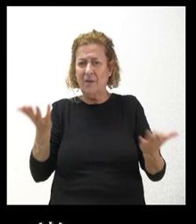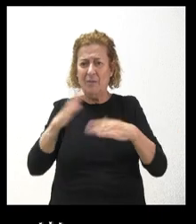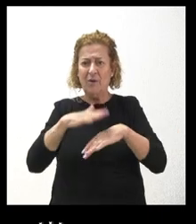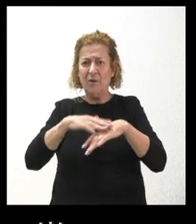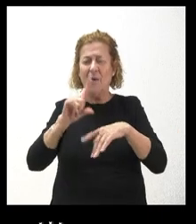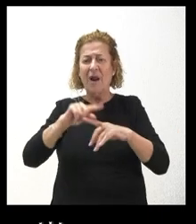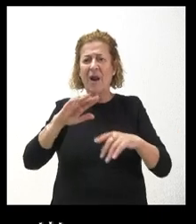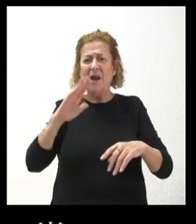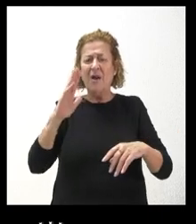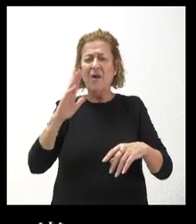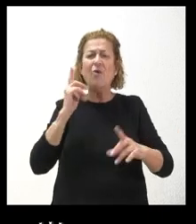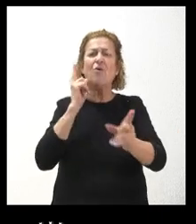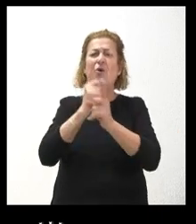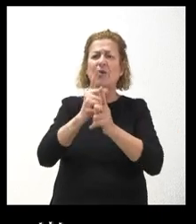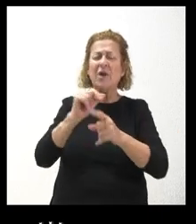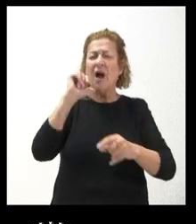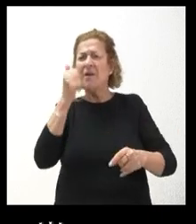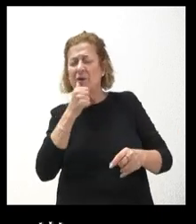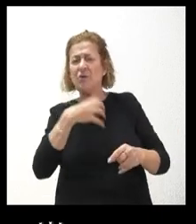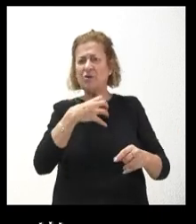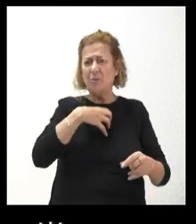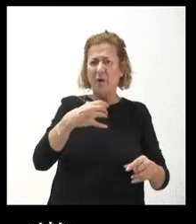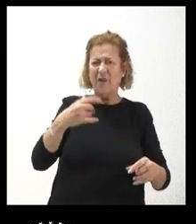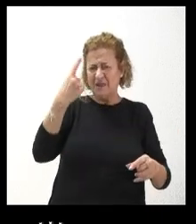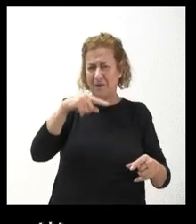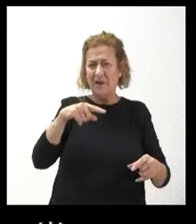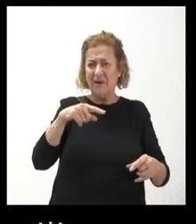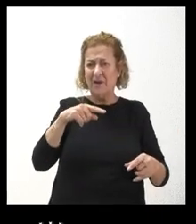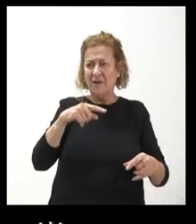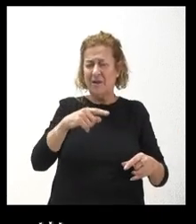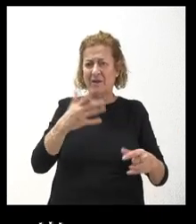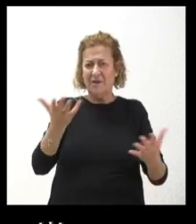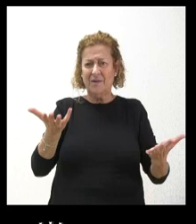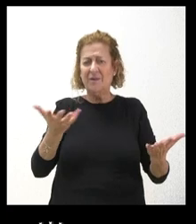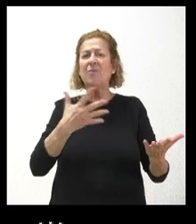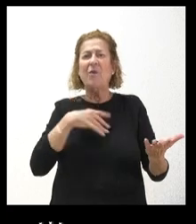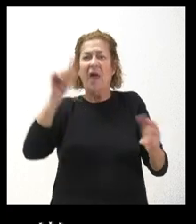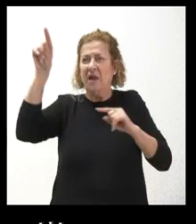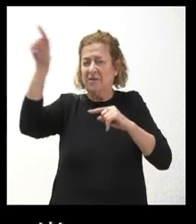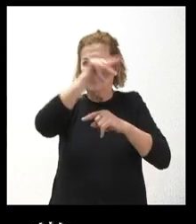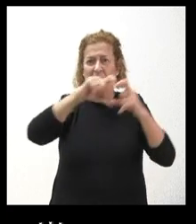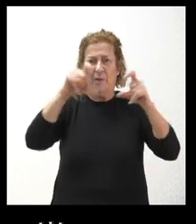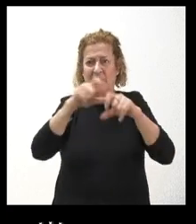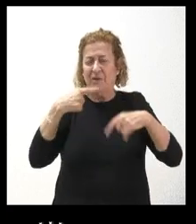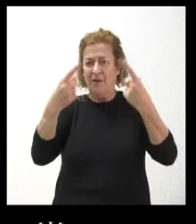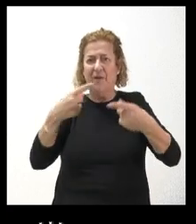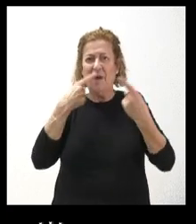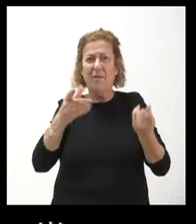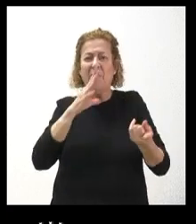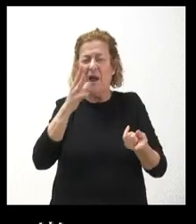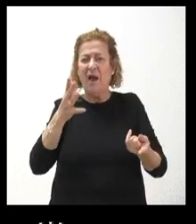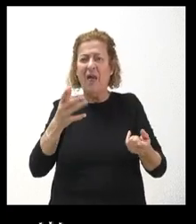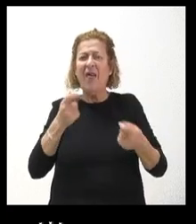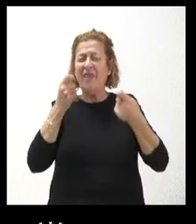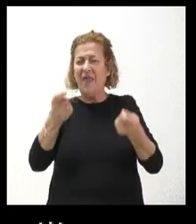contra el anonimato que no podemos saber que se pueden identificar las empresas que mejor es que ellas lo comuniquen bueno para dar el dato autonómico no hay ese